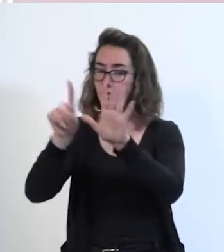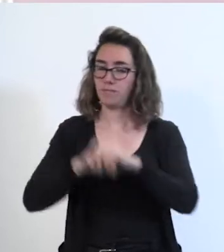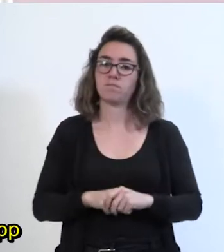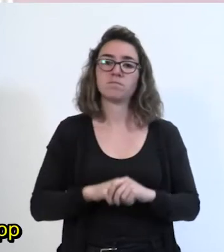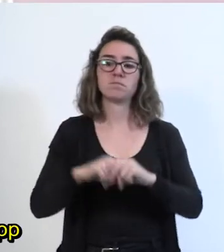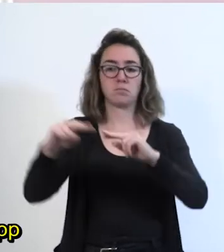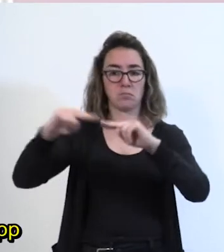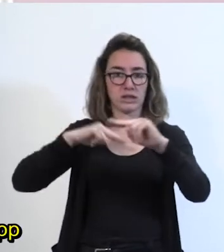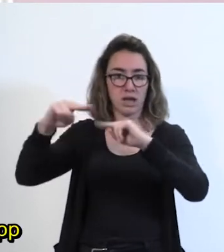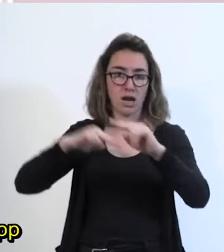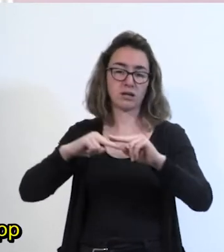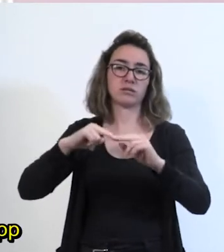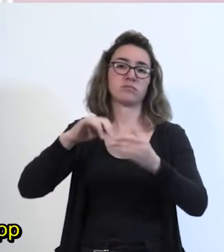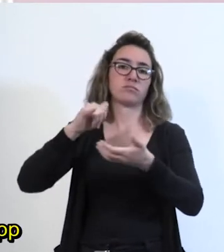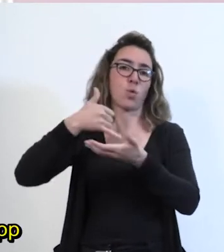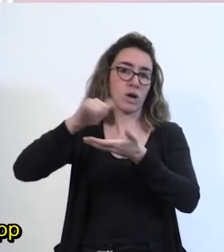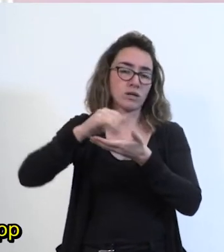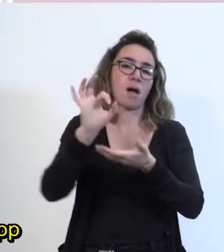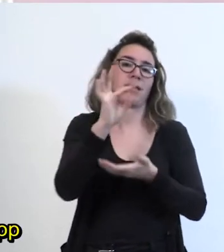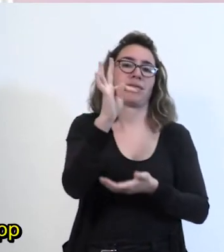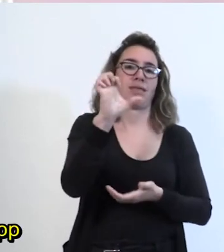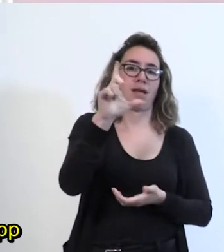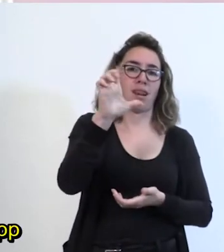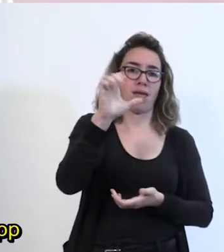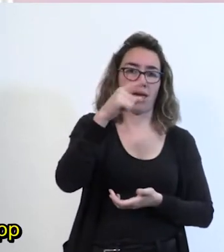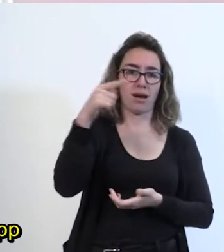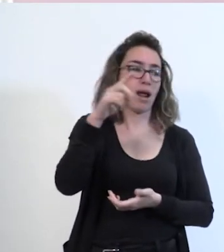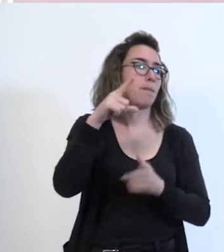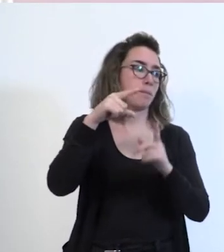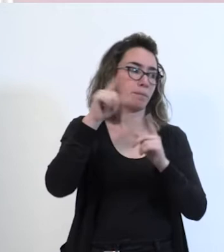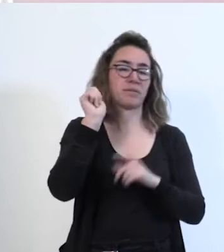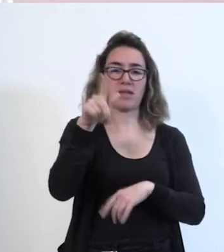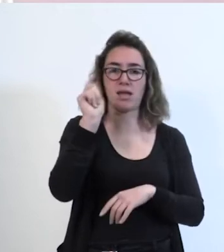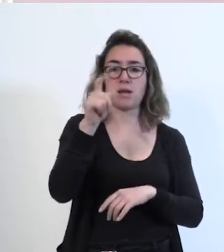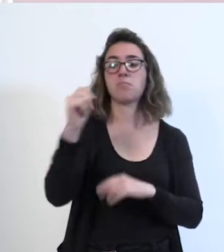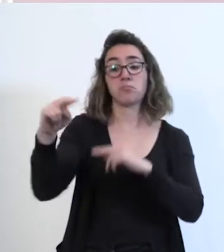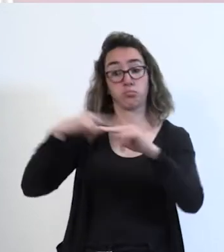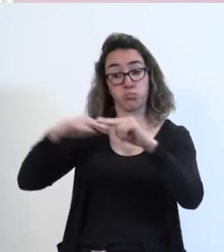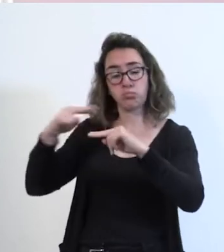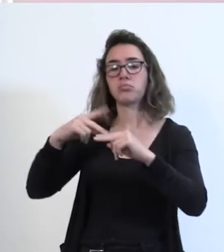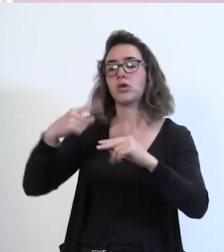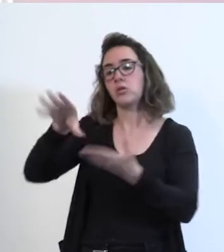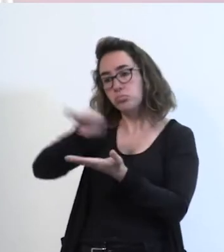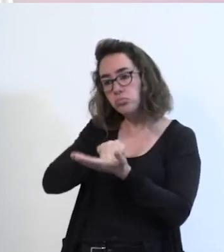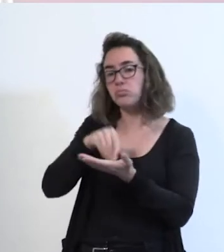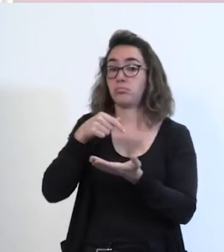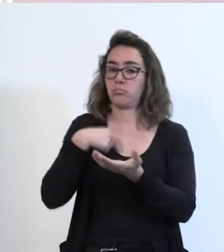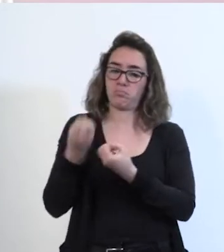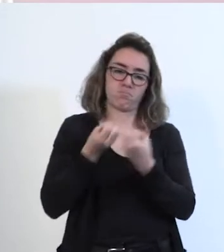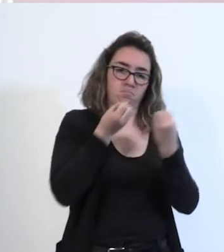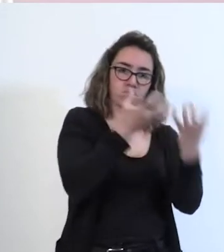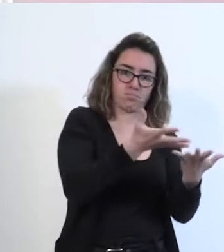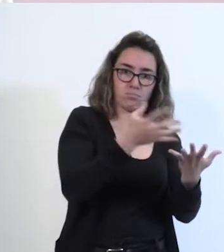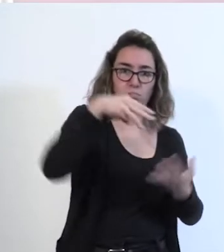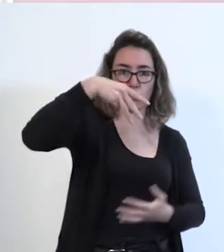627-404786, mensajes vía Telegram o WhatsApp y preguntas o reflexiones que trasladaremos a Morena.